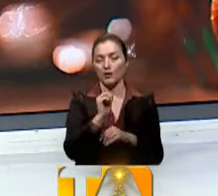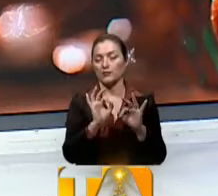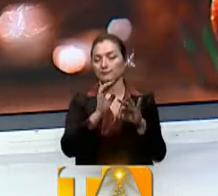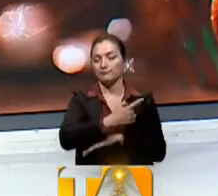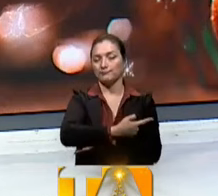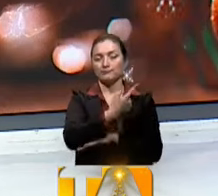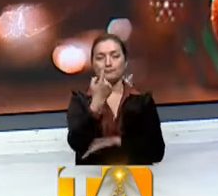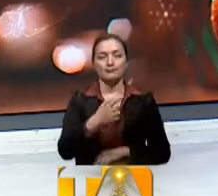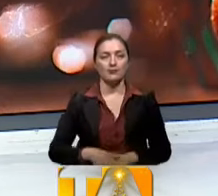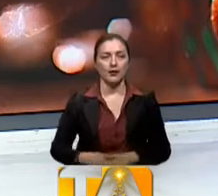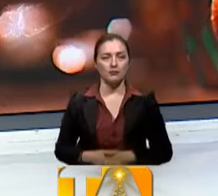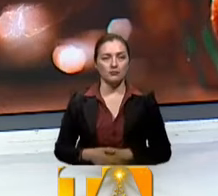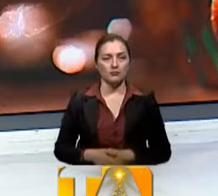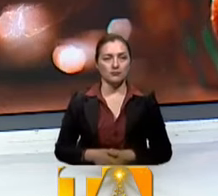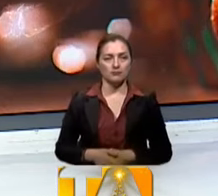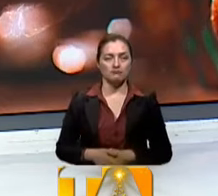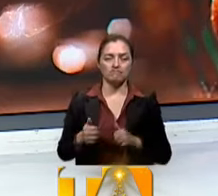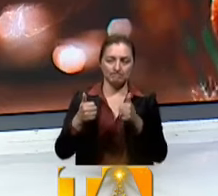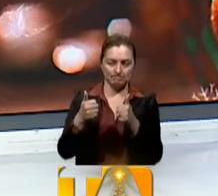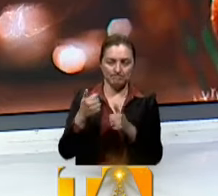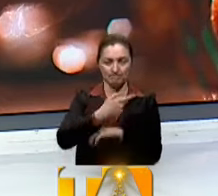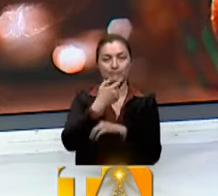día. Buen día, Brigitte.